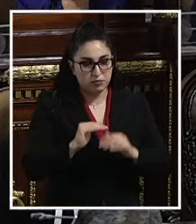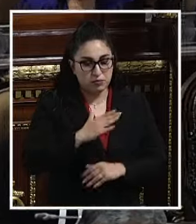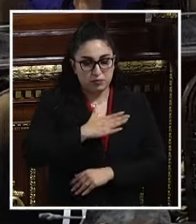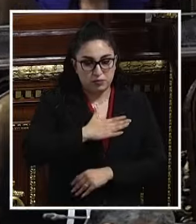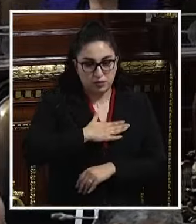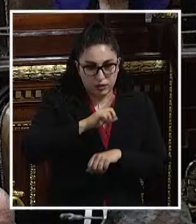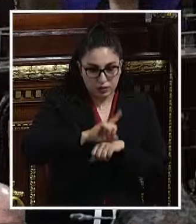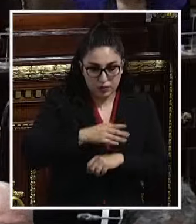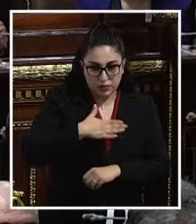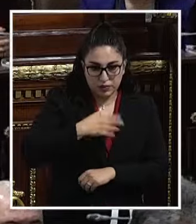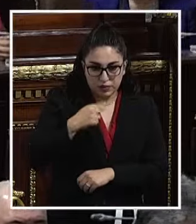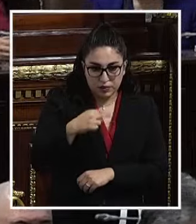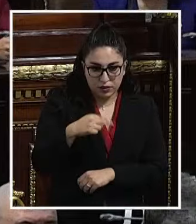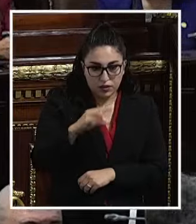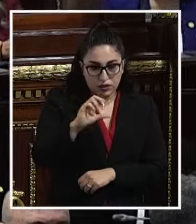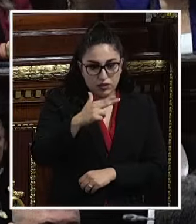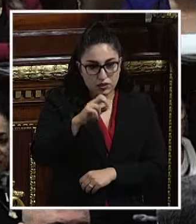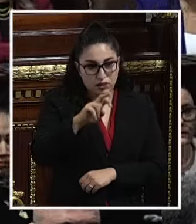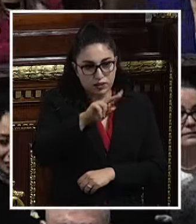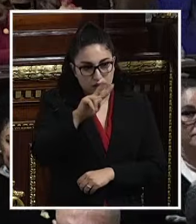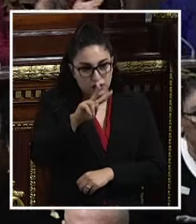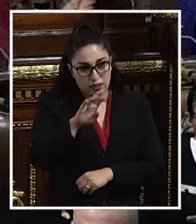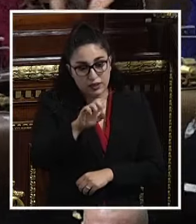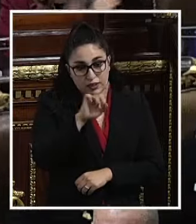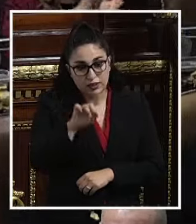Buenos días, Federico Chávez, presente.